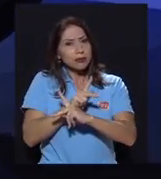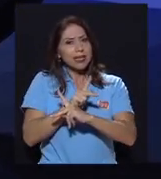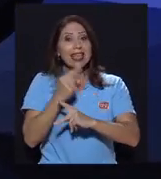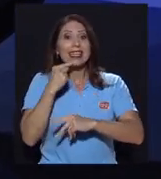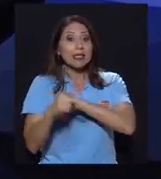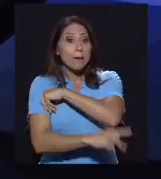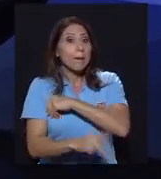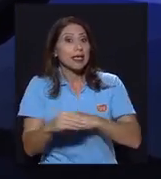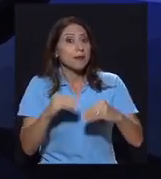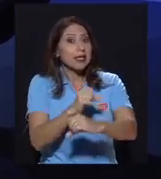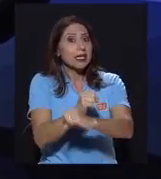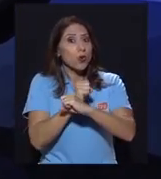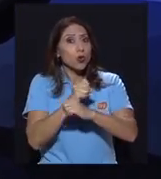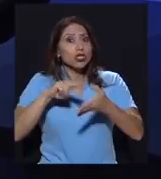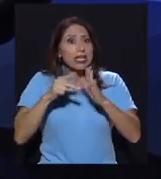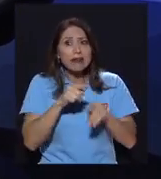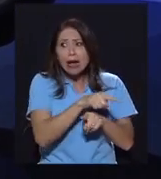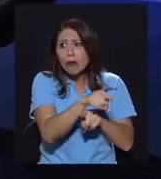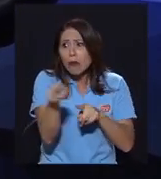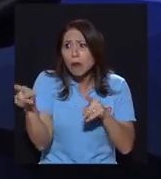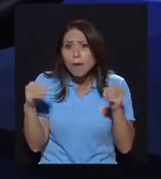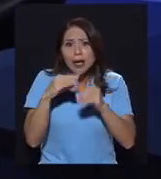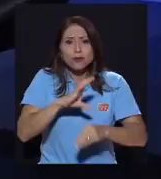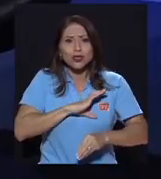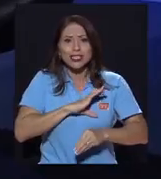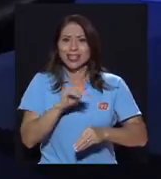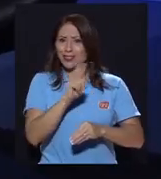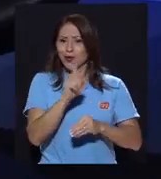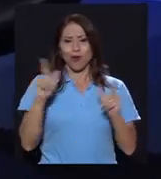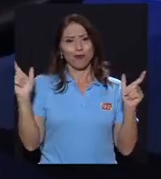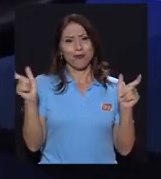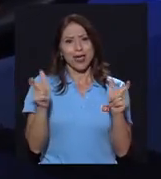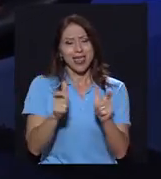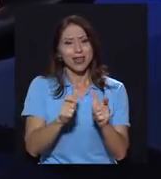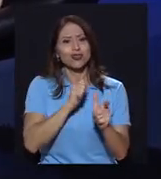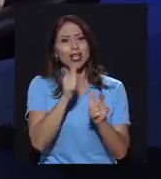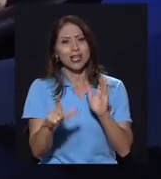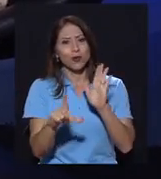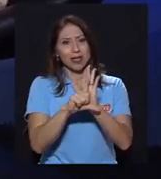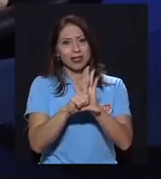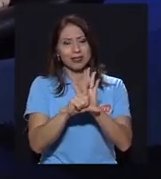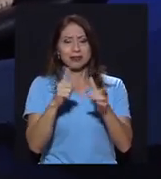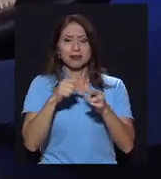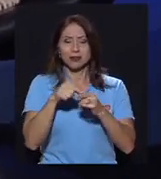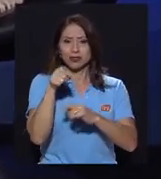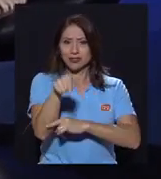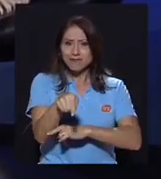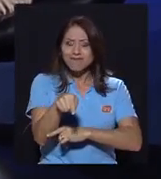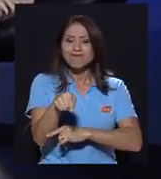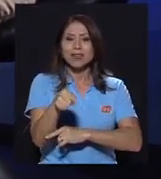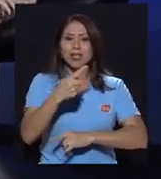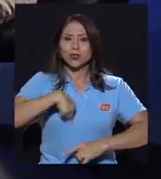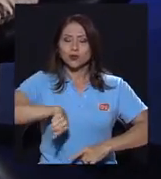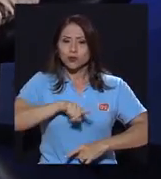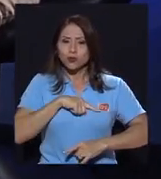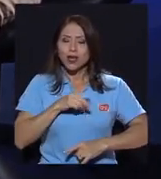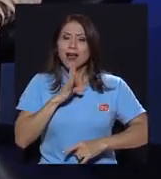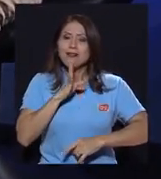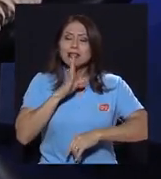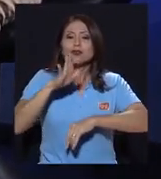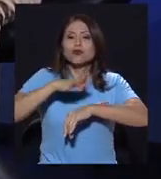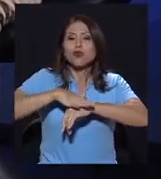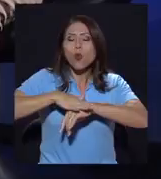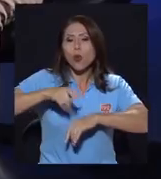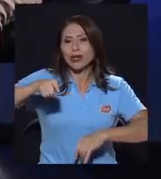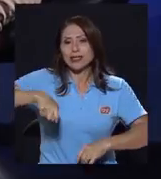país más seguro no es el que tiene más policías sino el que genera menos delincuentes entonces en ese particular hemos estado hablando